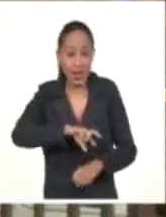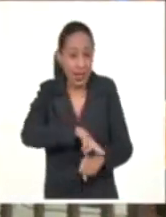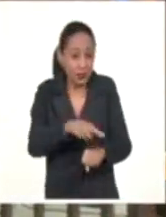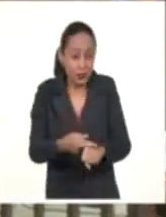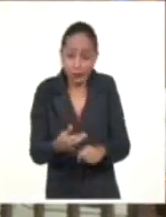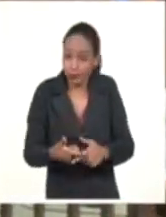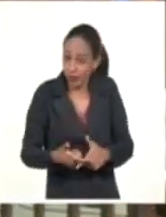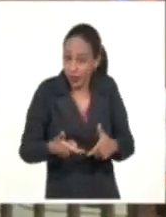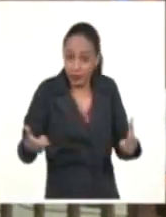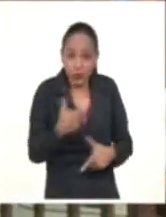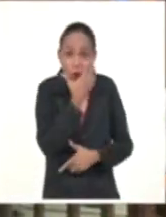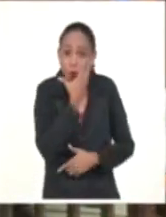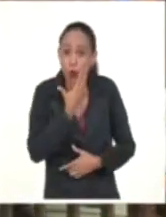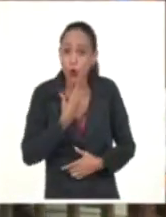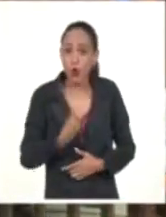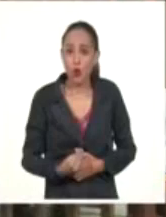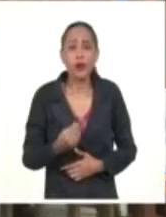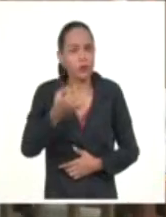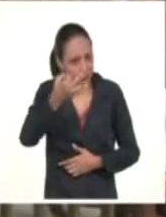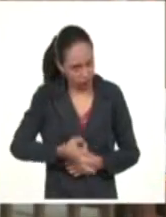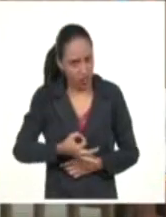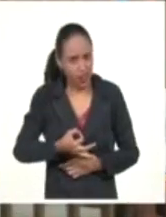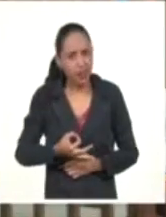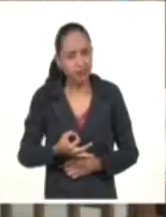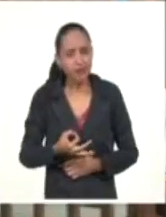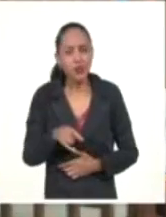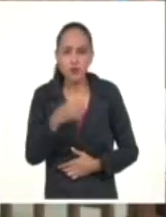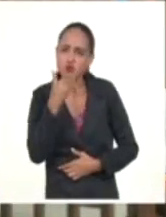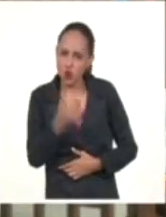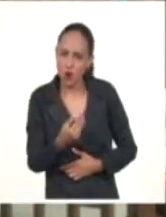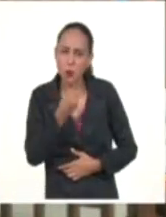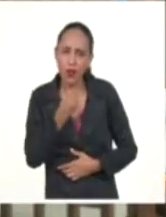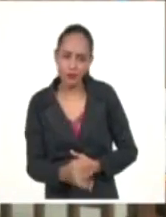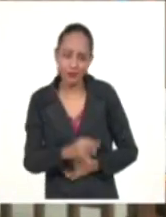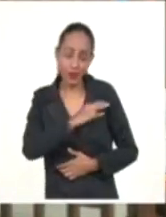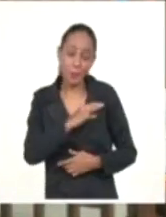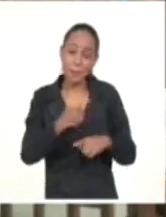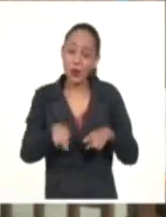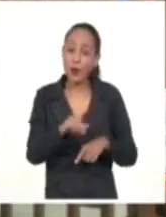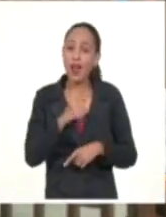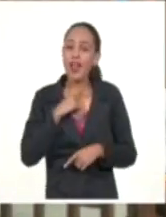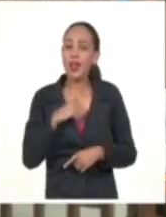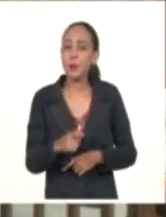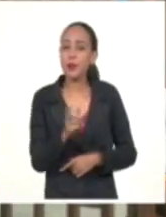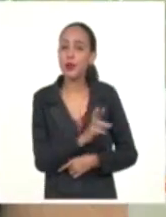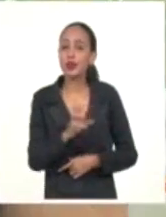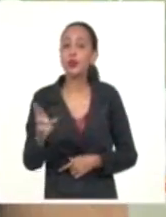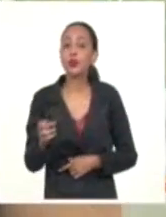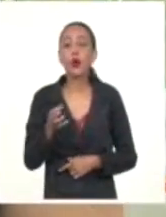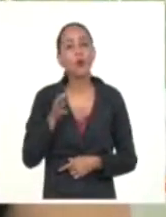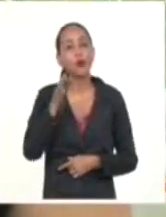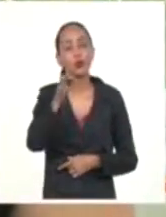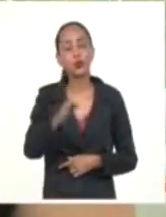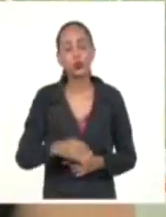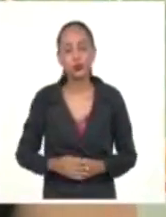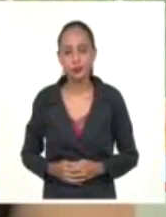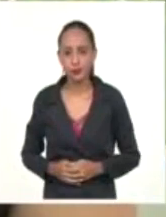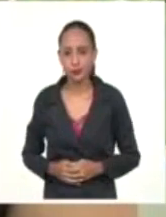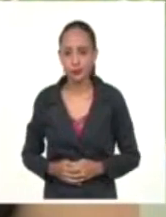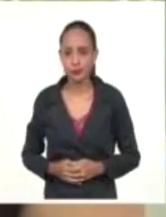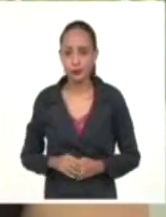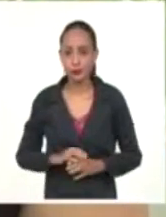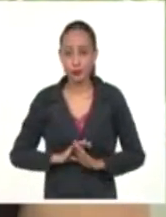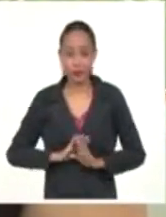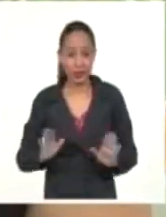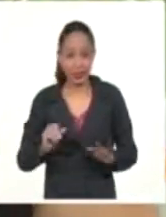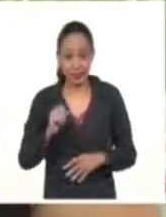enorme cantidad de jóvenes que la merecen y que también son ejemplos para la revolución, para el futuro de la revolución. Acabo de culminar